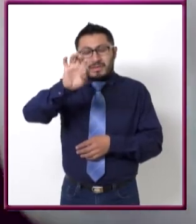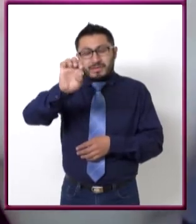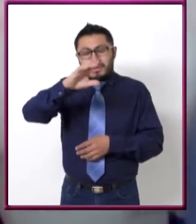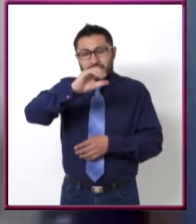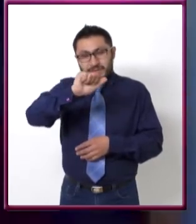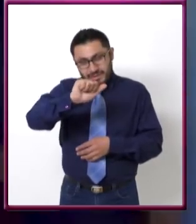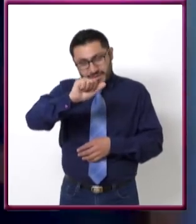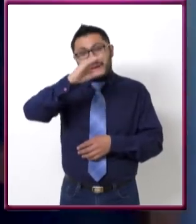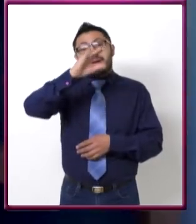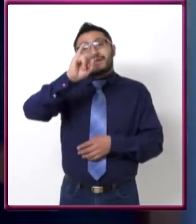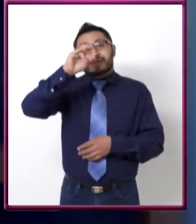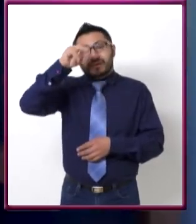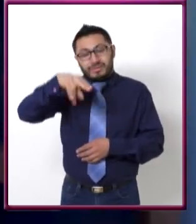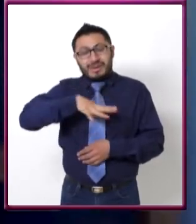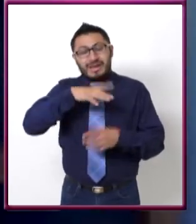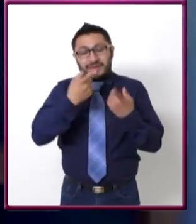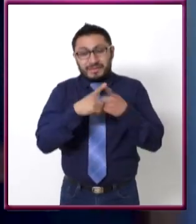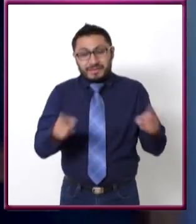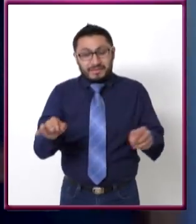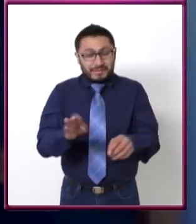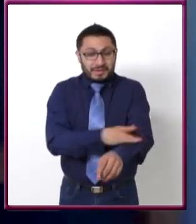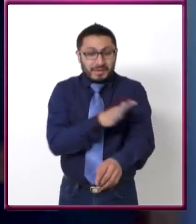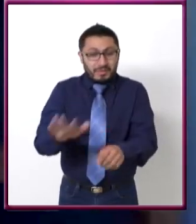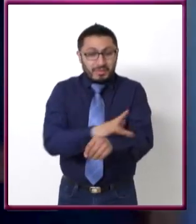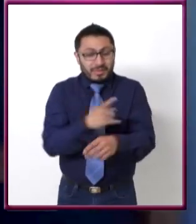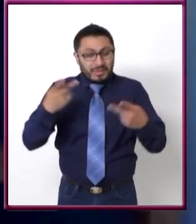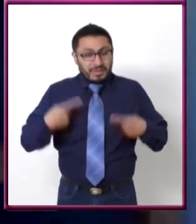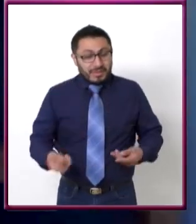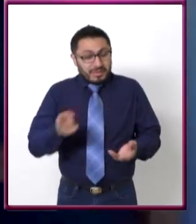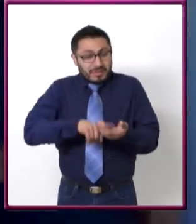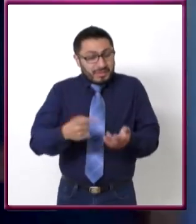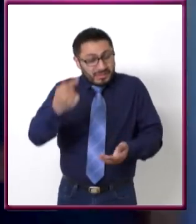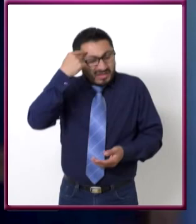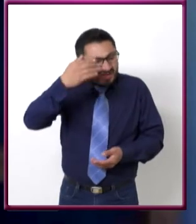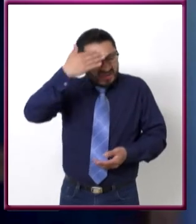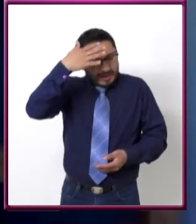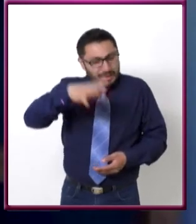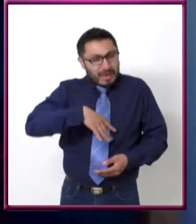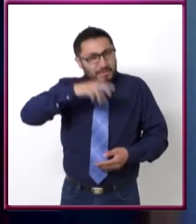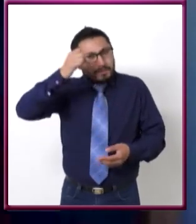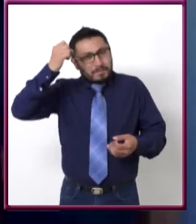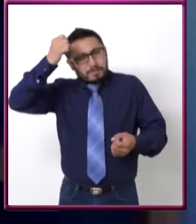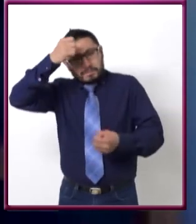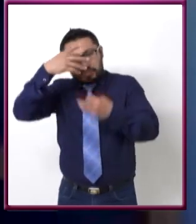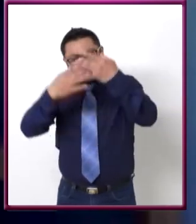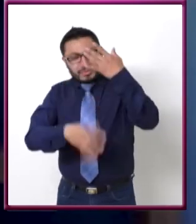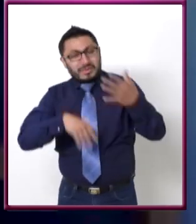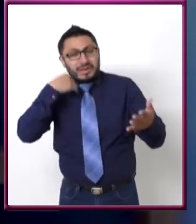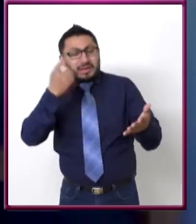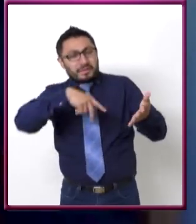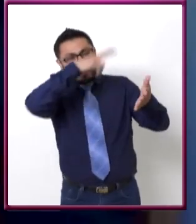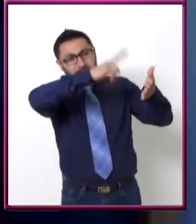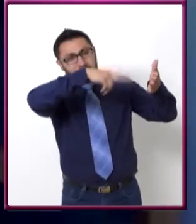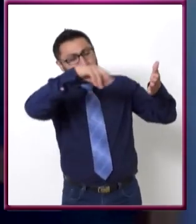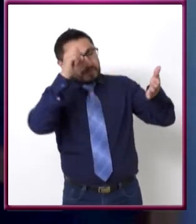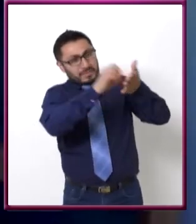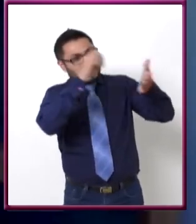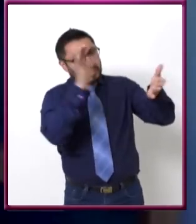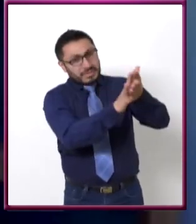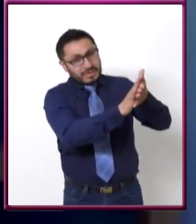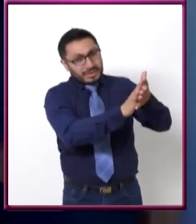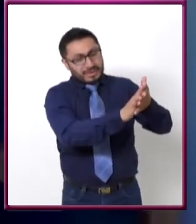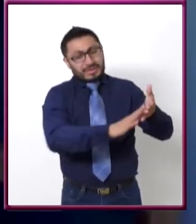¿Por qué? Porque el artista tiene en la mente una serie de cuestiones que quiere plasmar y si